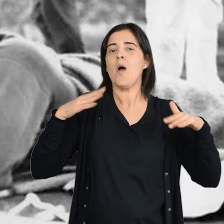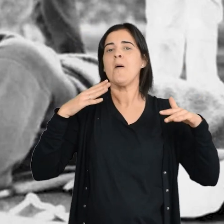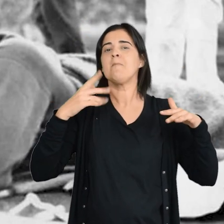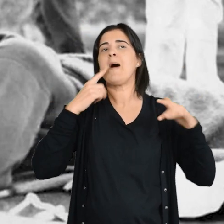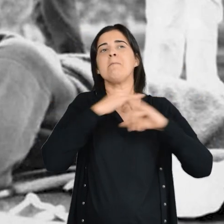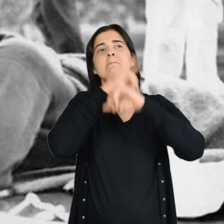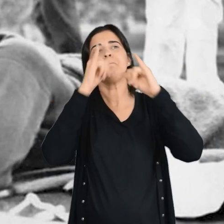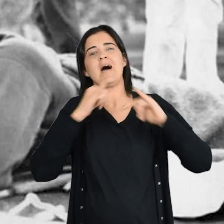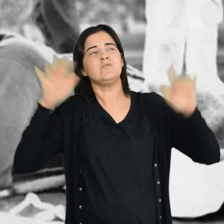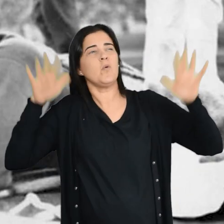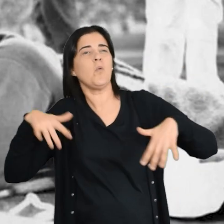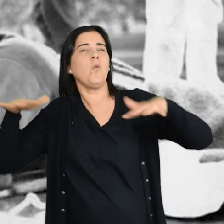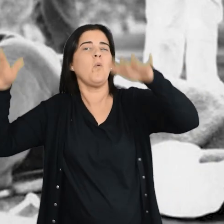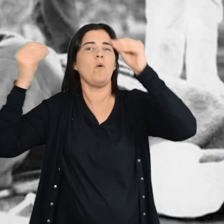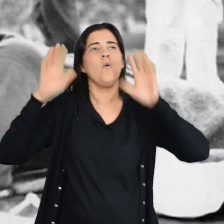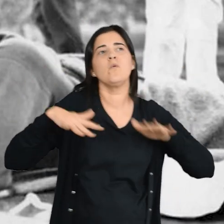en son de paz